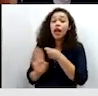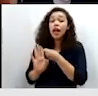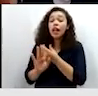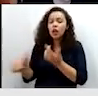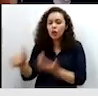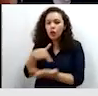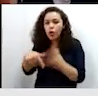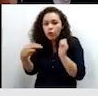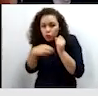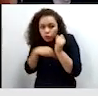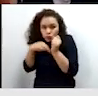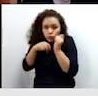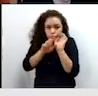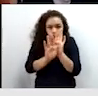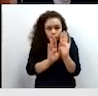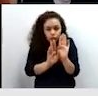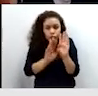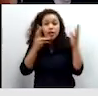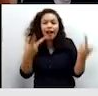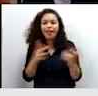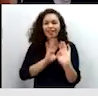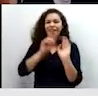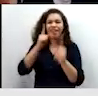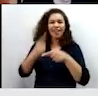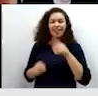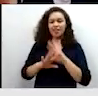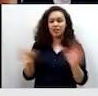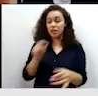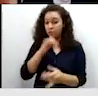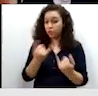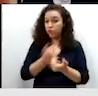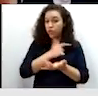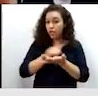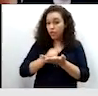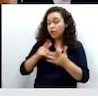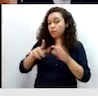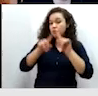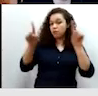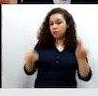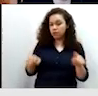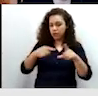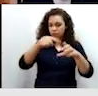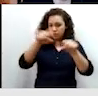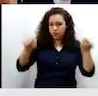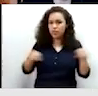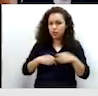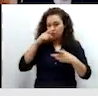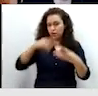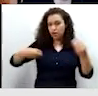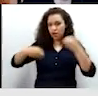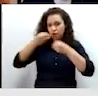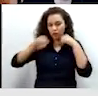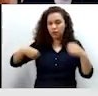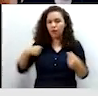estén ocultando o se estén alojando. Si yo también mantengo limpios mis almacenes de alimentos, los alimentos levantados,